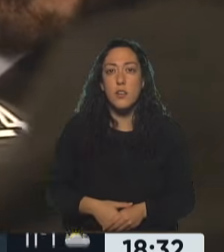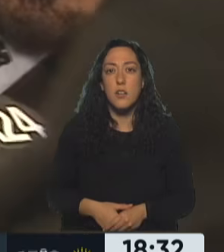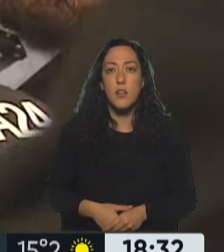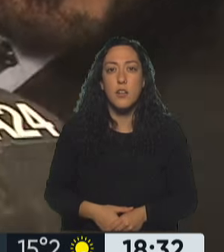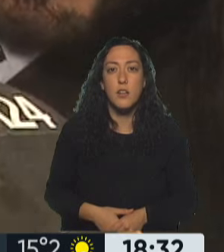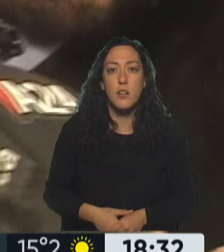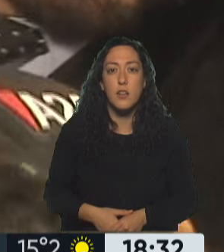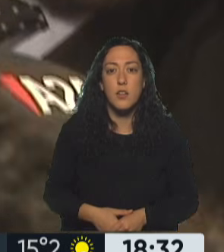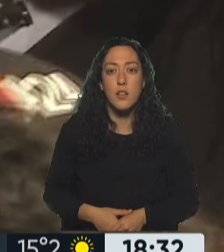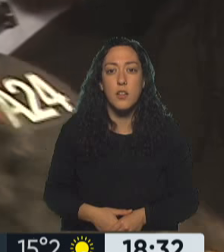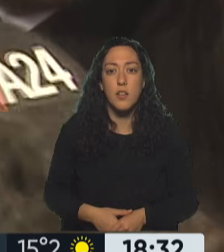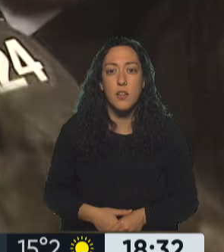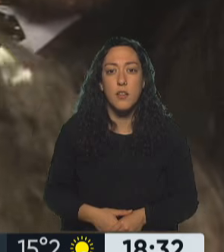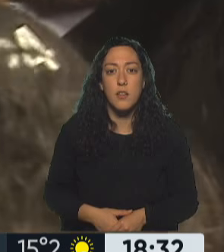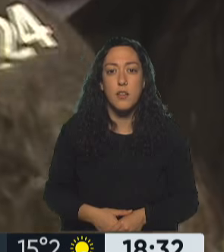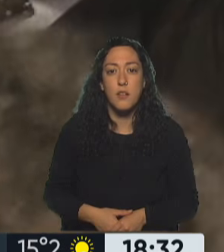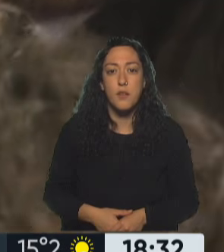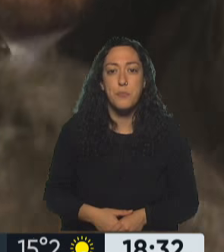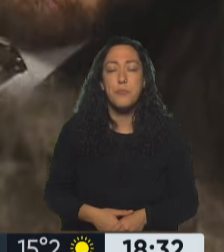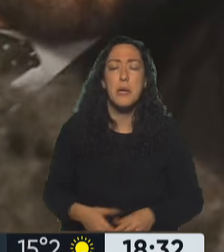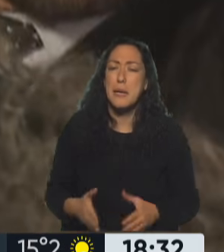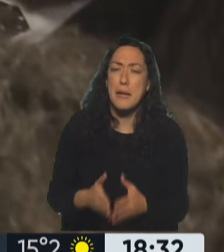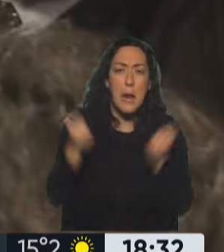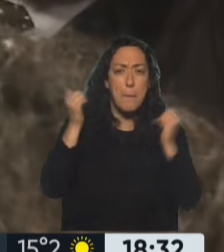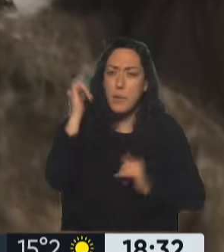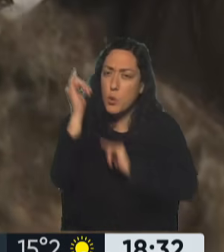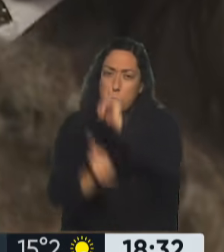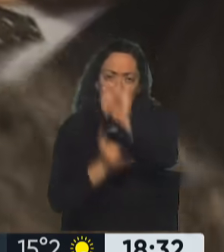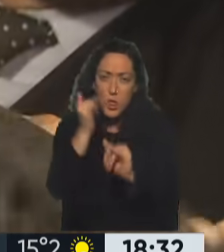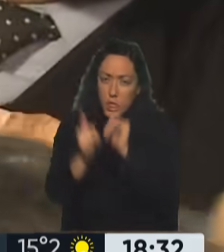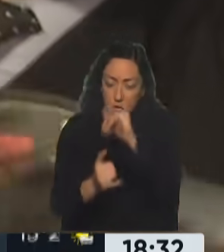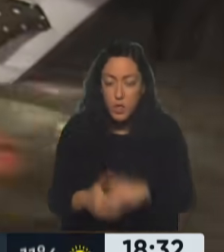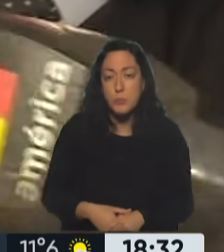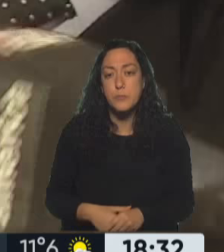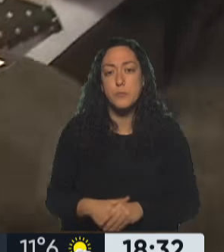Finalmente. Les cuento rápidamente que